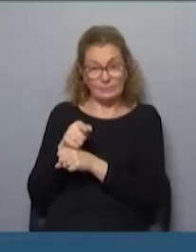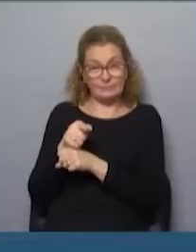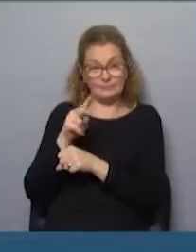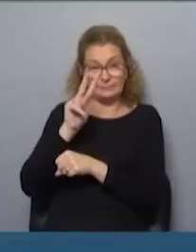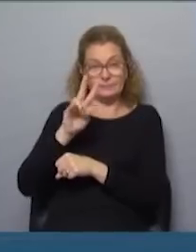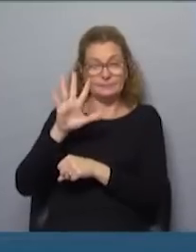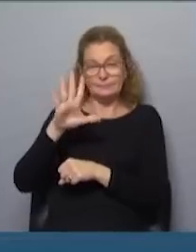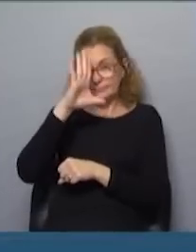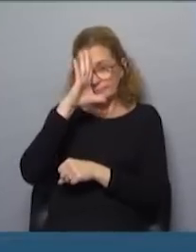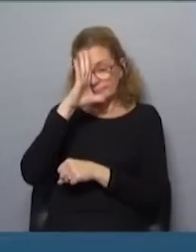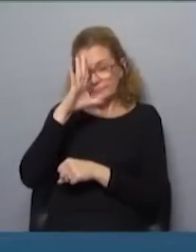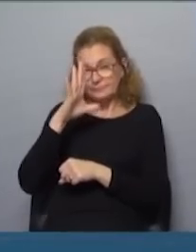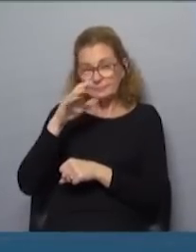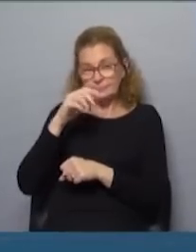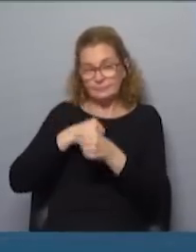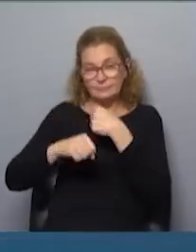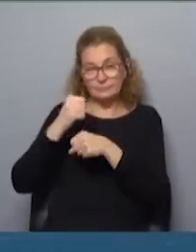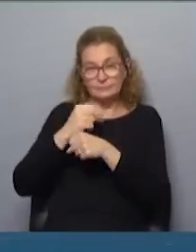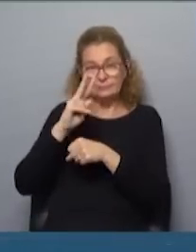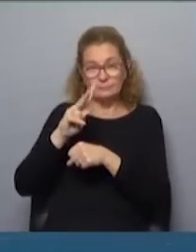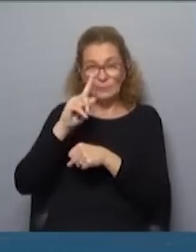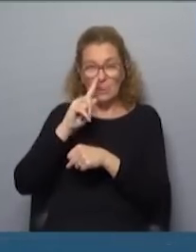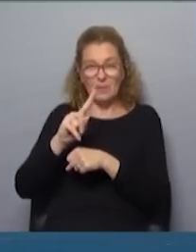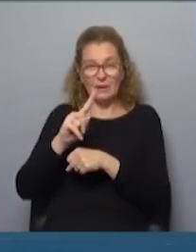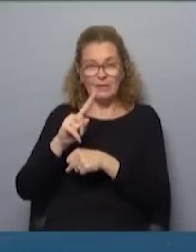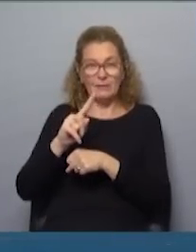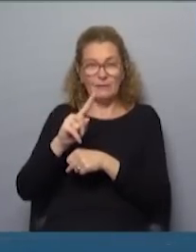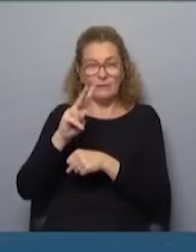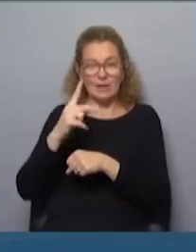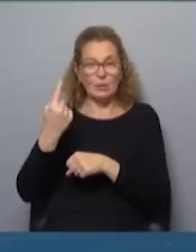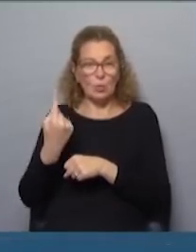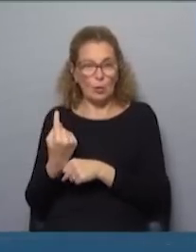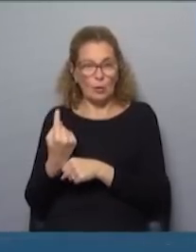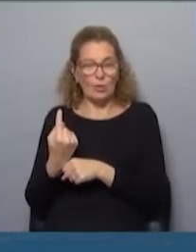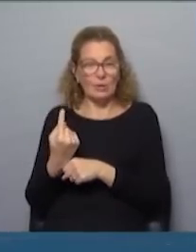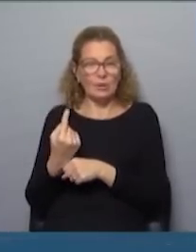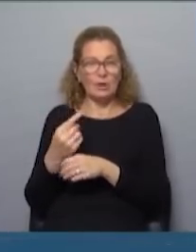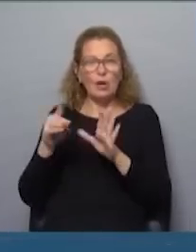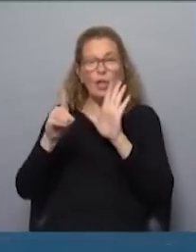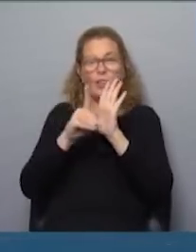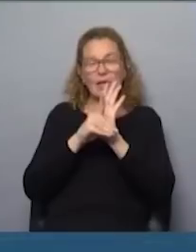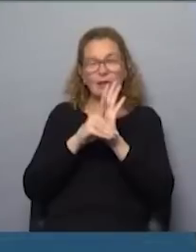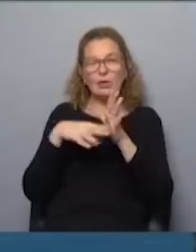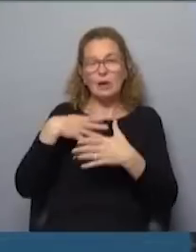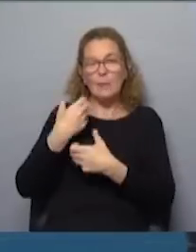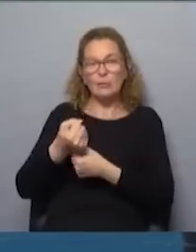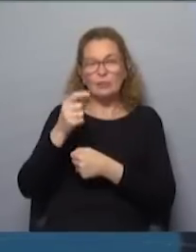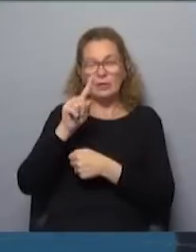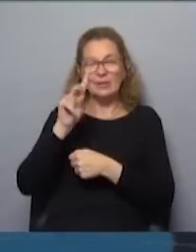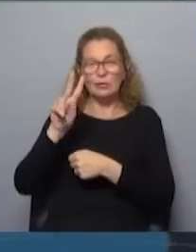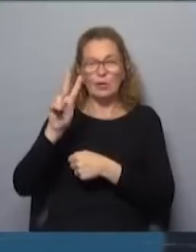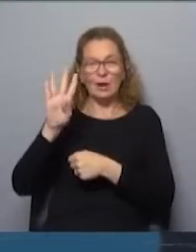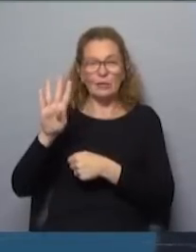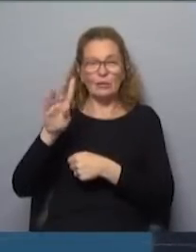25 de febrero del año 2000 pasa de 2021 y los decretos que lo ganaron fueron el 114